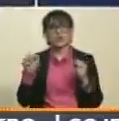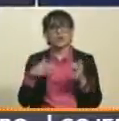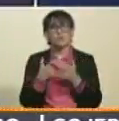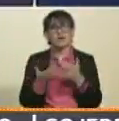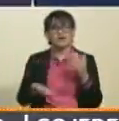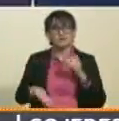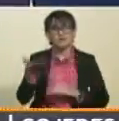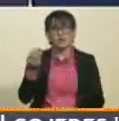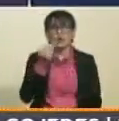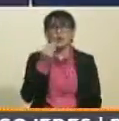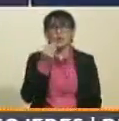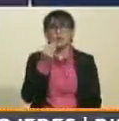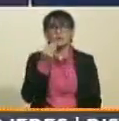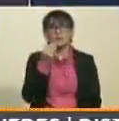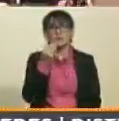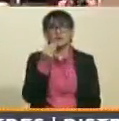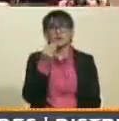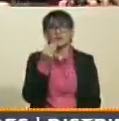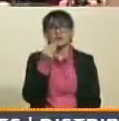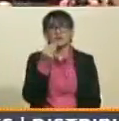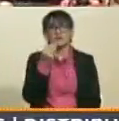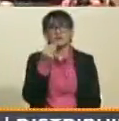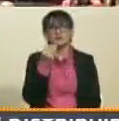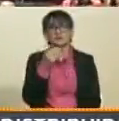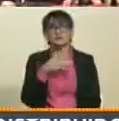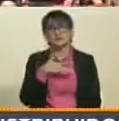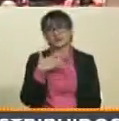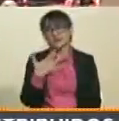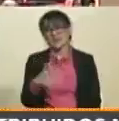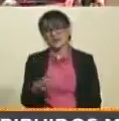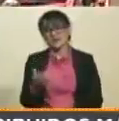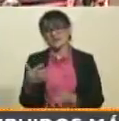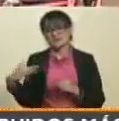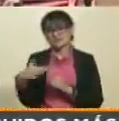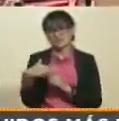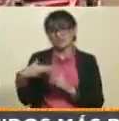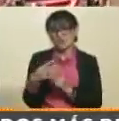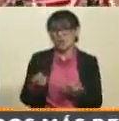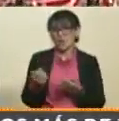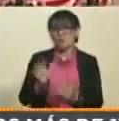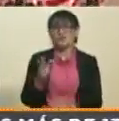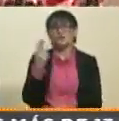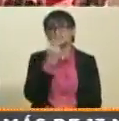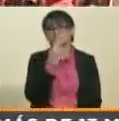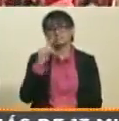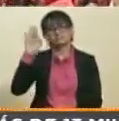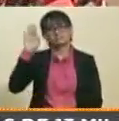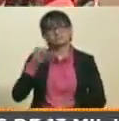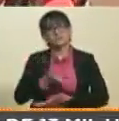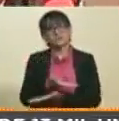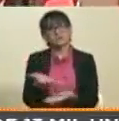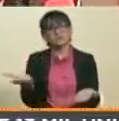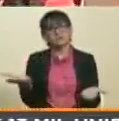Nos sacaremos de encima tanta lastra de la guerra económica. Lo juro.